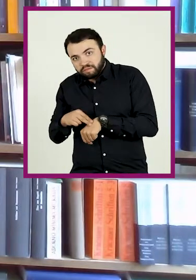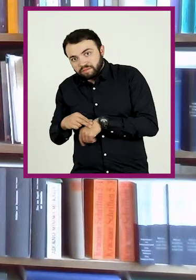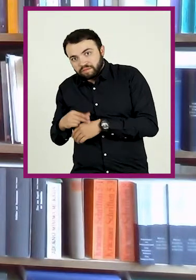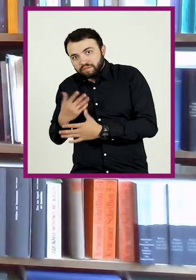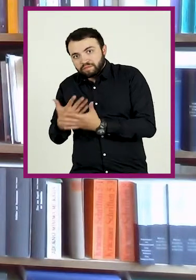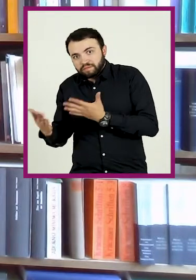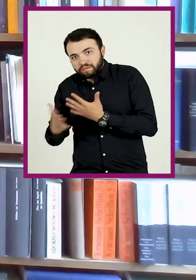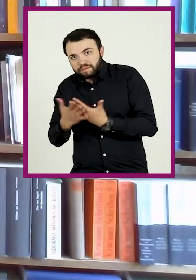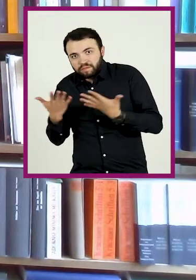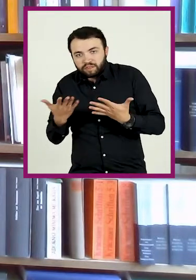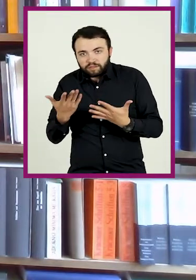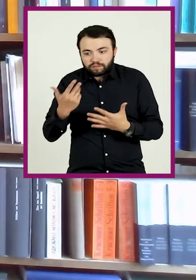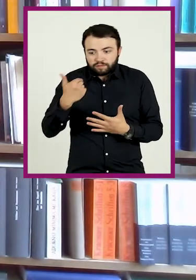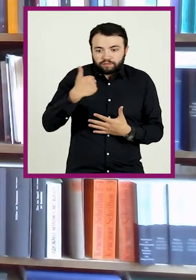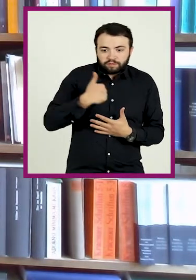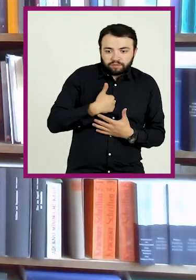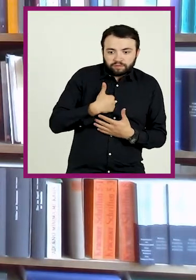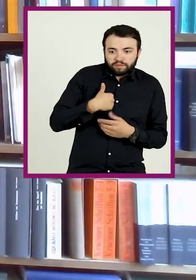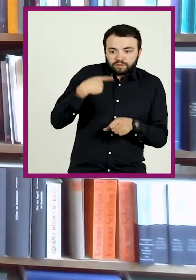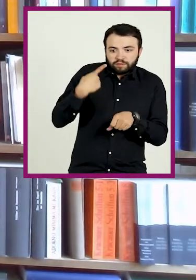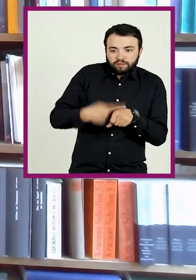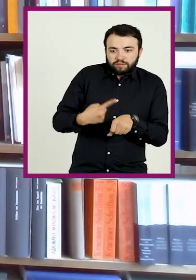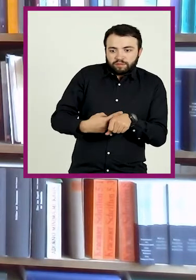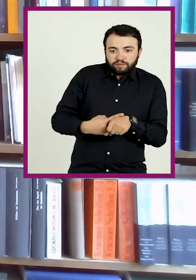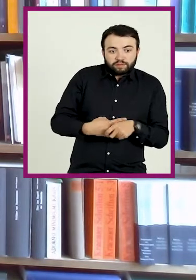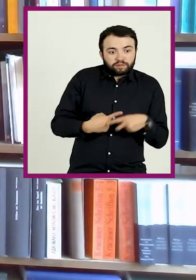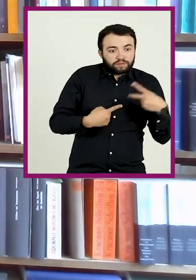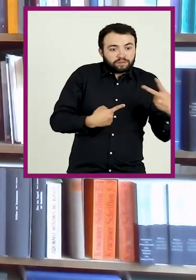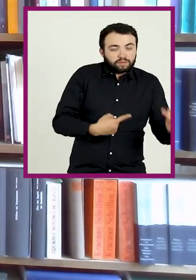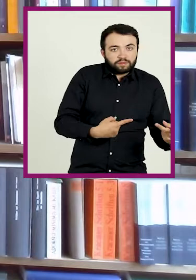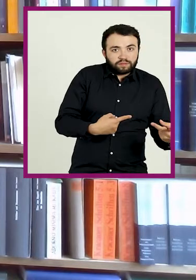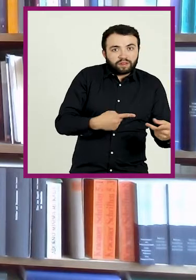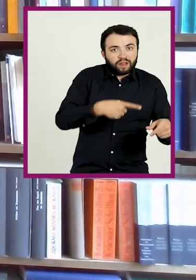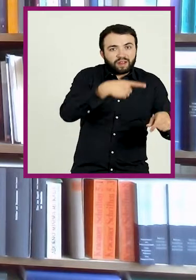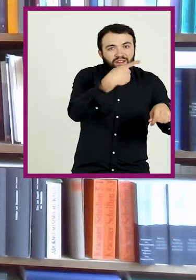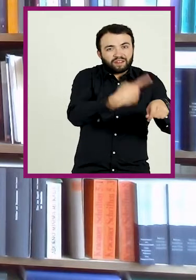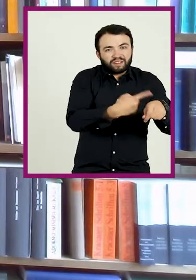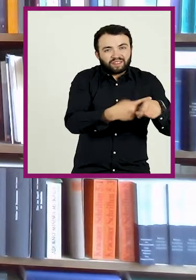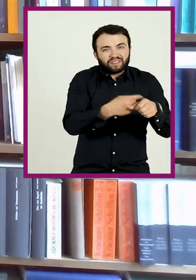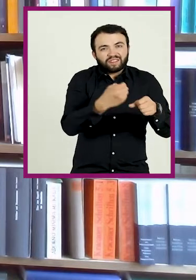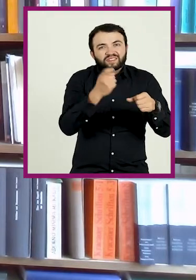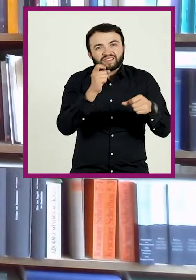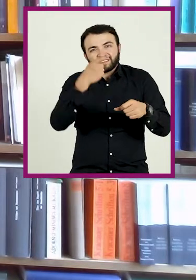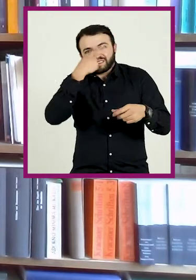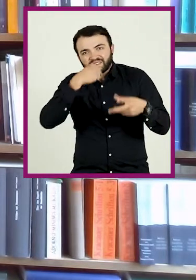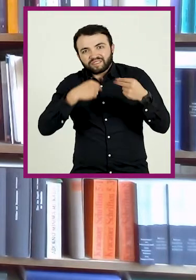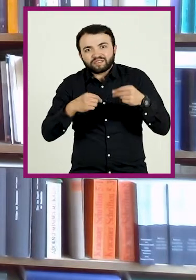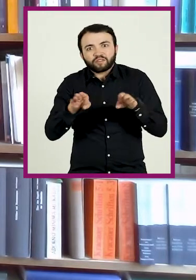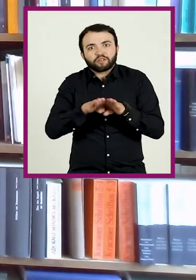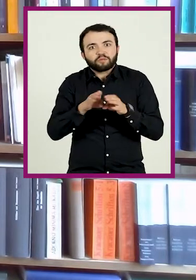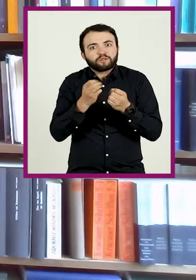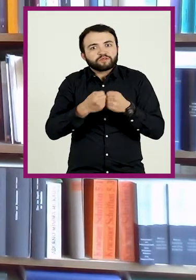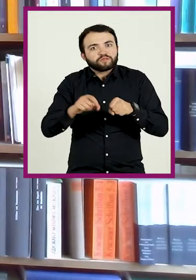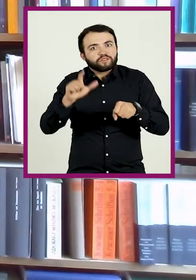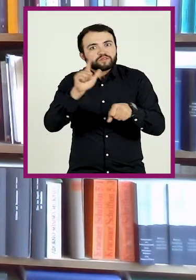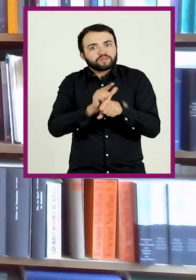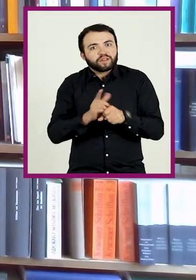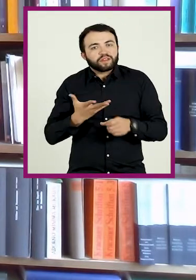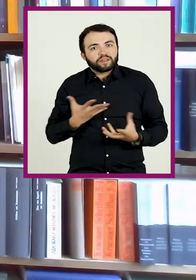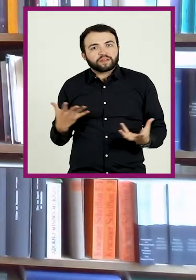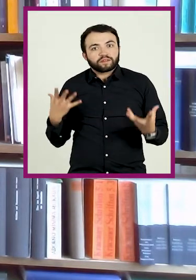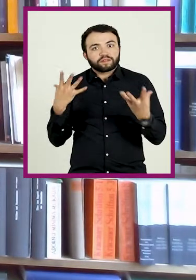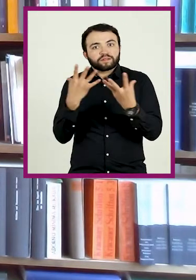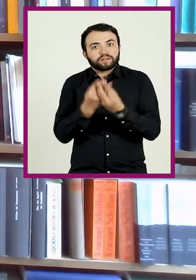del médico, al igual que la del enfermo, y por supuesto la enfermedad en su conjunto, se vive como un fenómeno